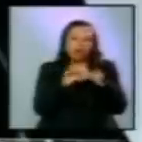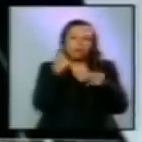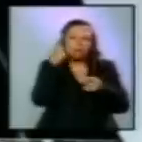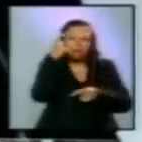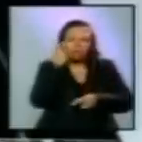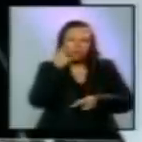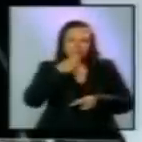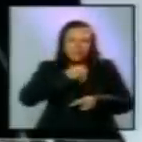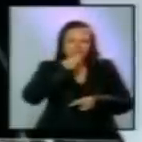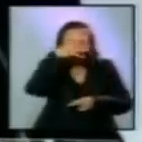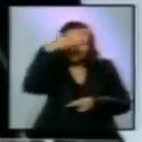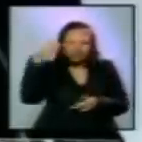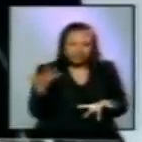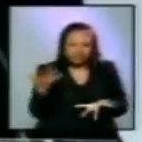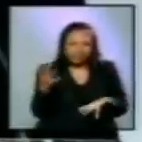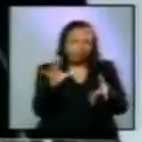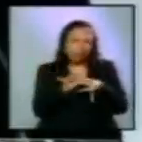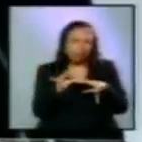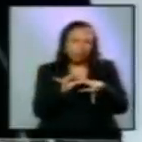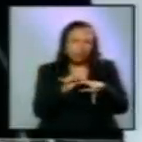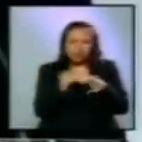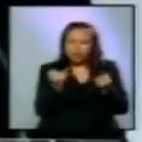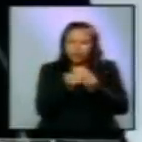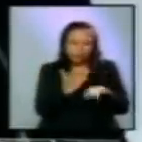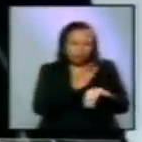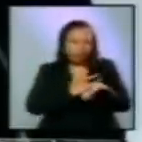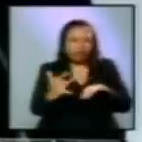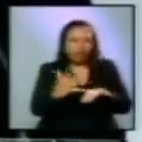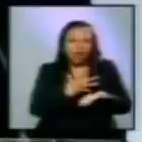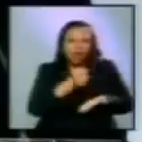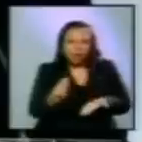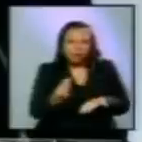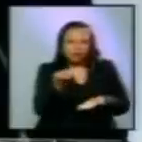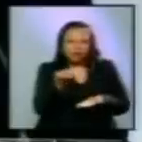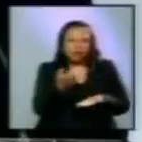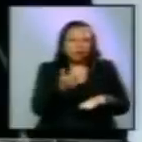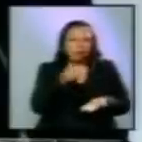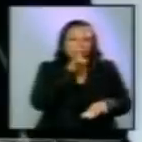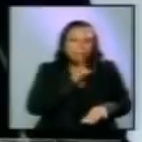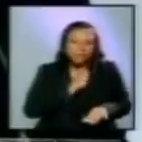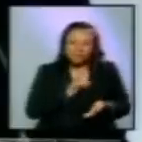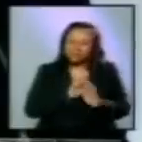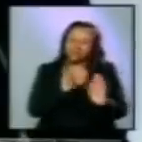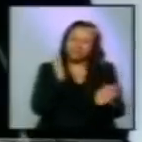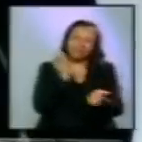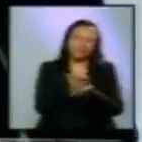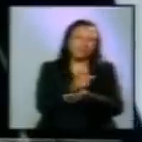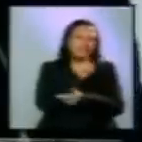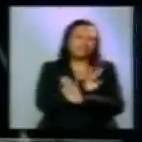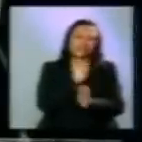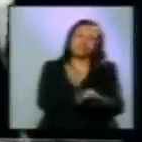pensión a los adultos mayores, también copiando para mentir. Ya basta de